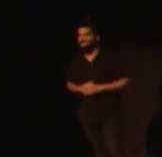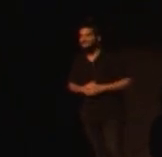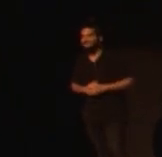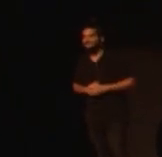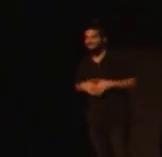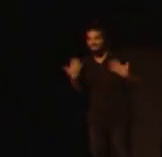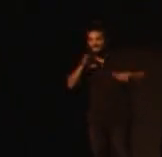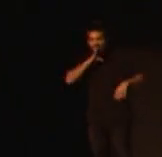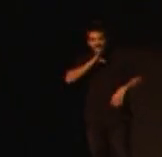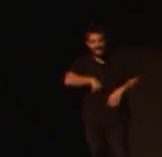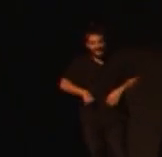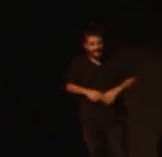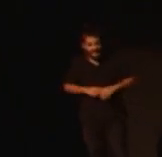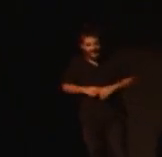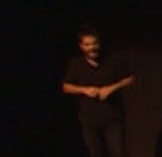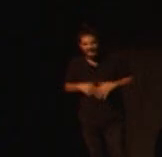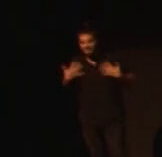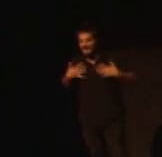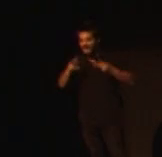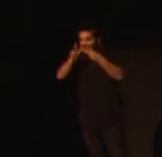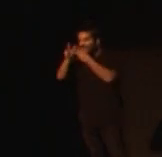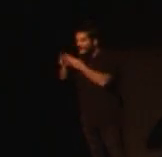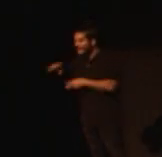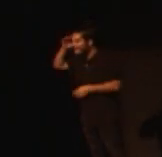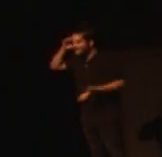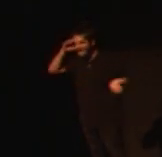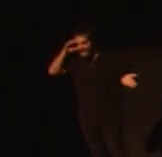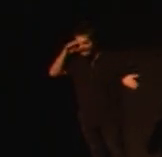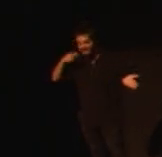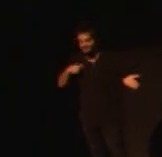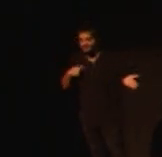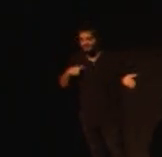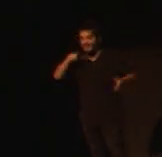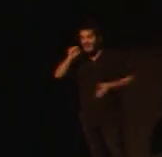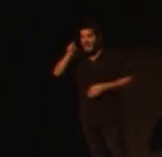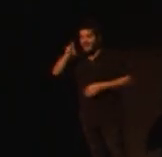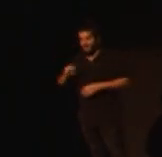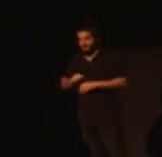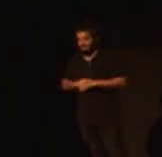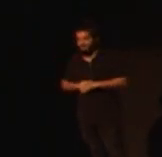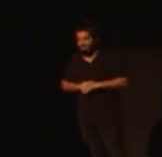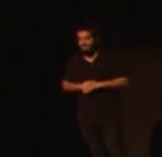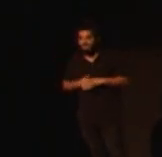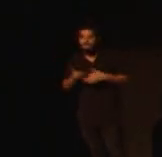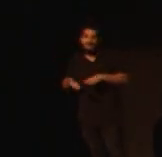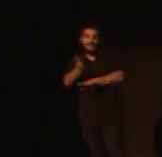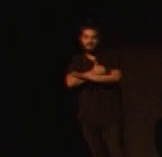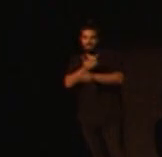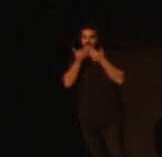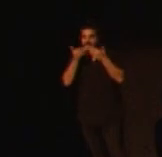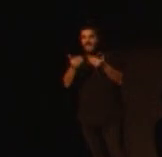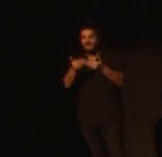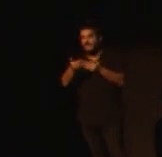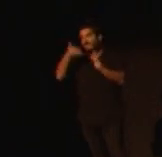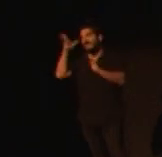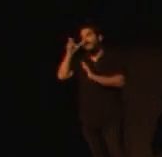¡Qué guay! Nosotras también nos alegramos de veros y de escucharos. Yo, Laura, antes de nada, yo quería dar las gracias a la audiodescripción. Claro, Pati. Sí,